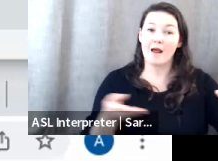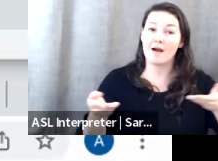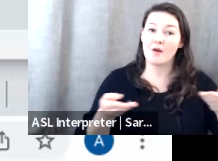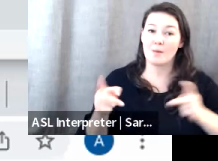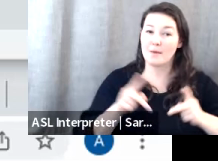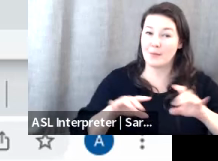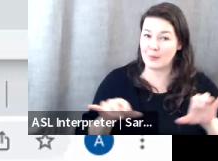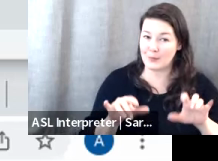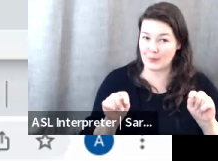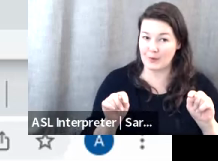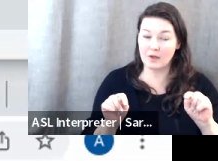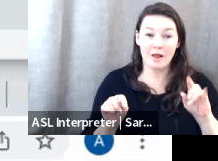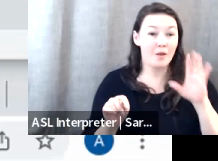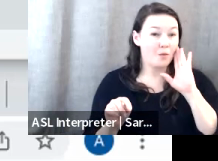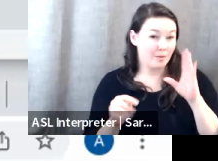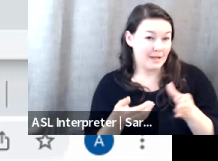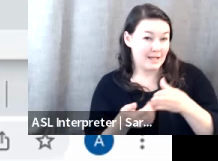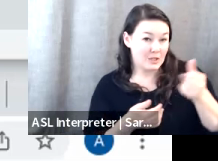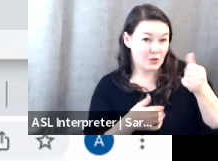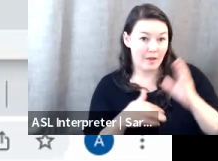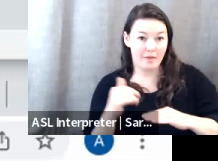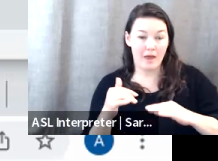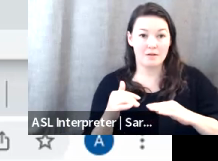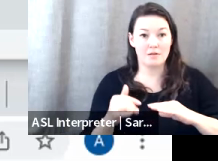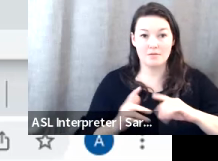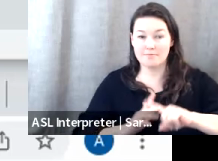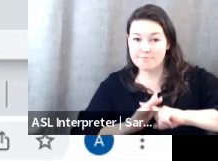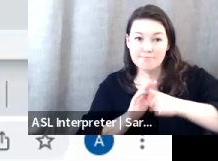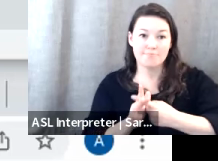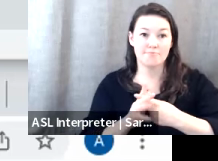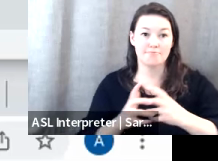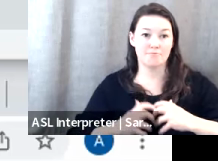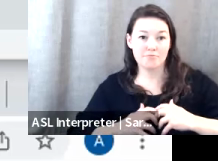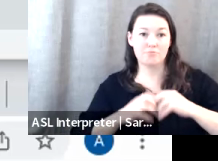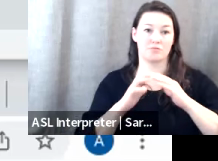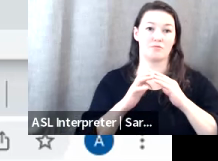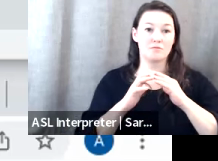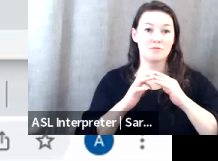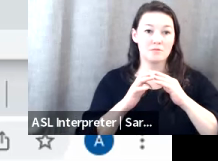easier rather than starting something from scratch.